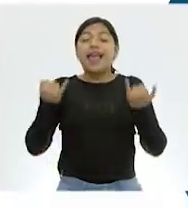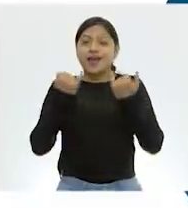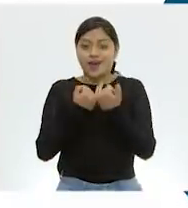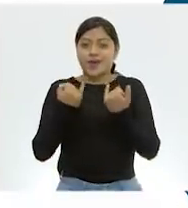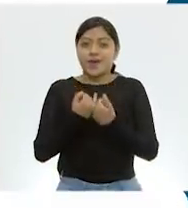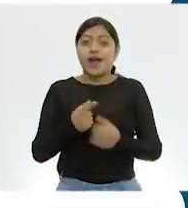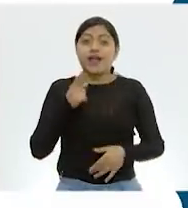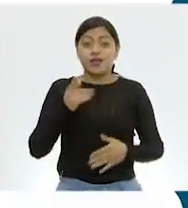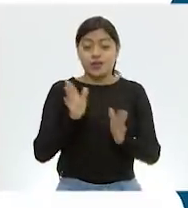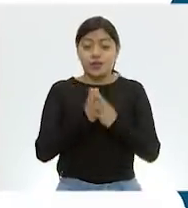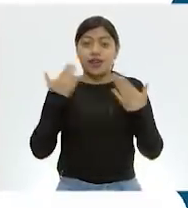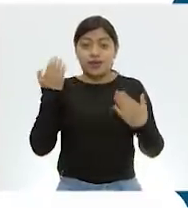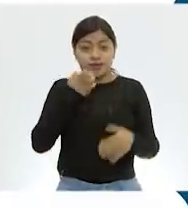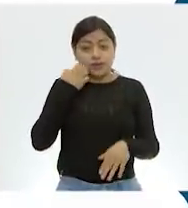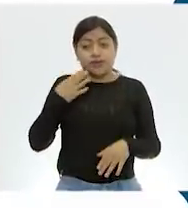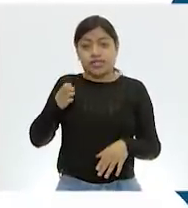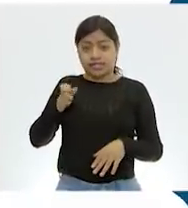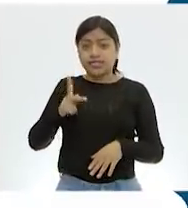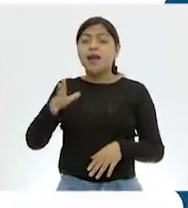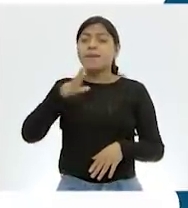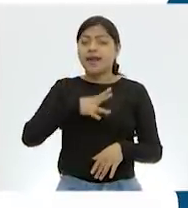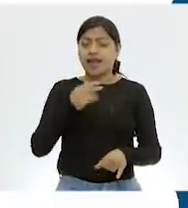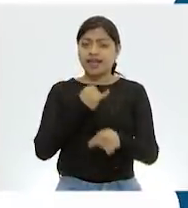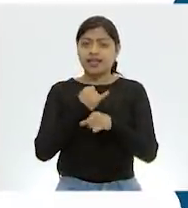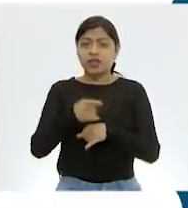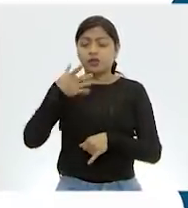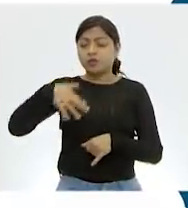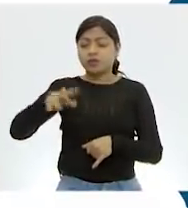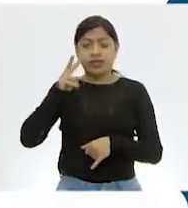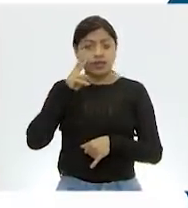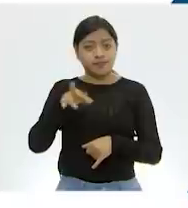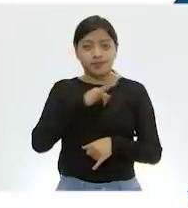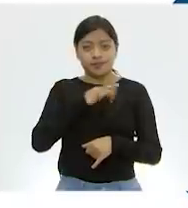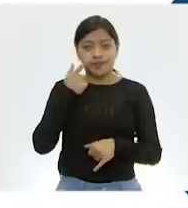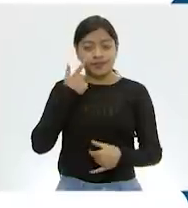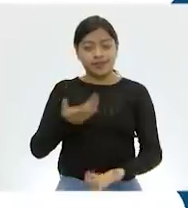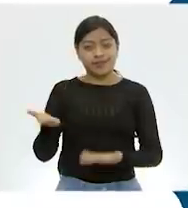También puedes encontrar los libros de texto en la página